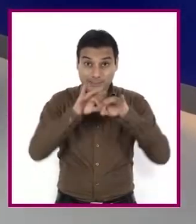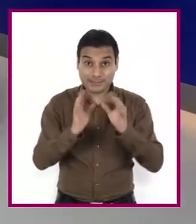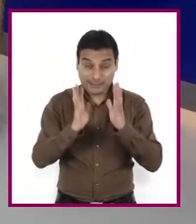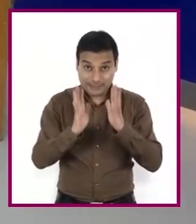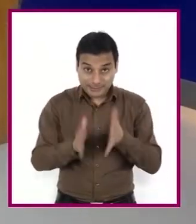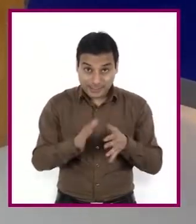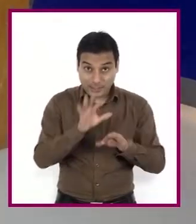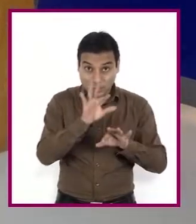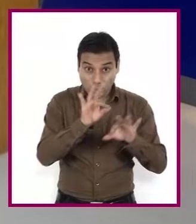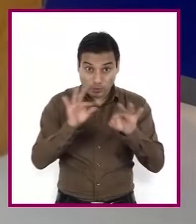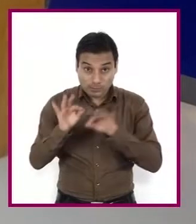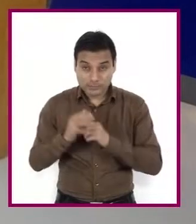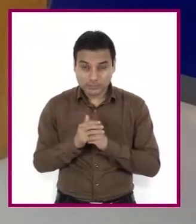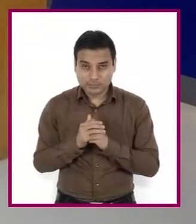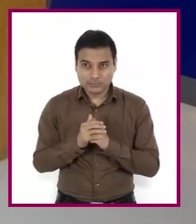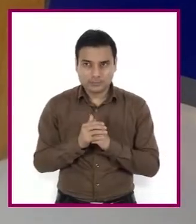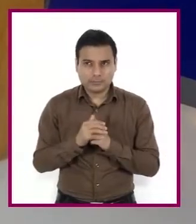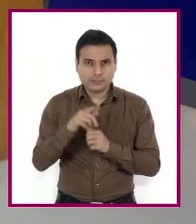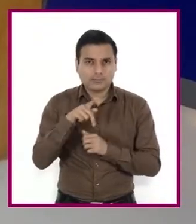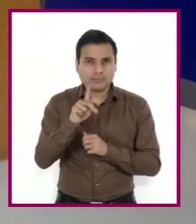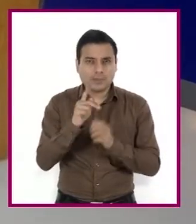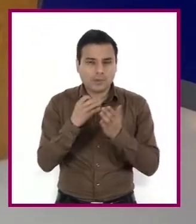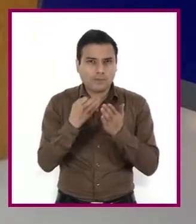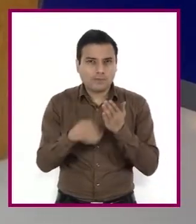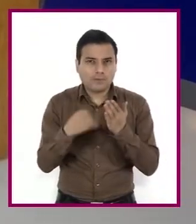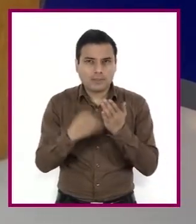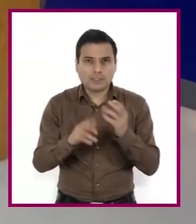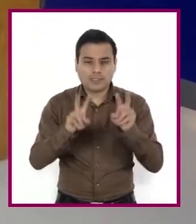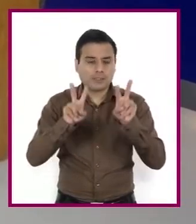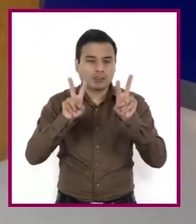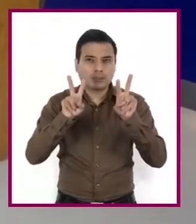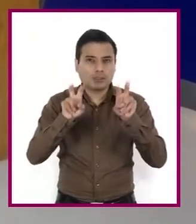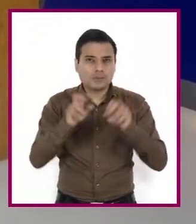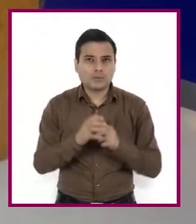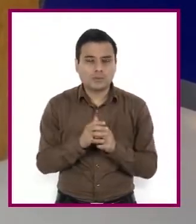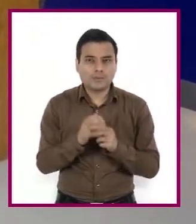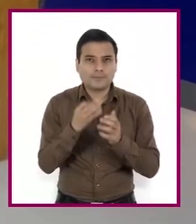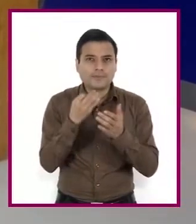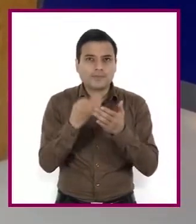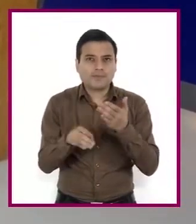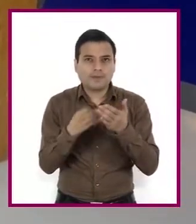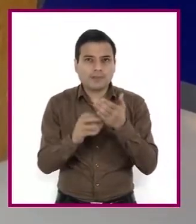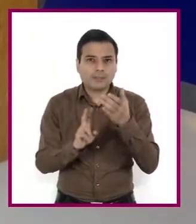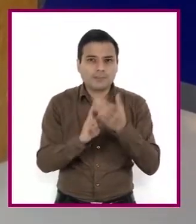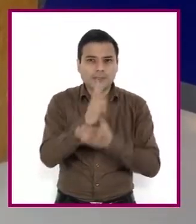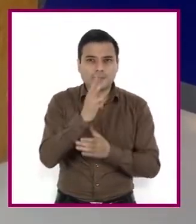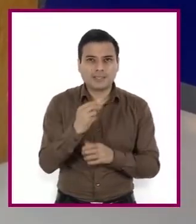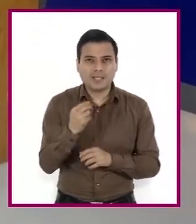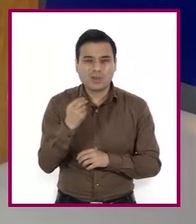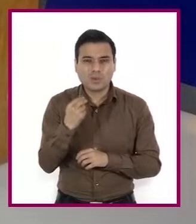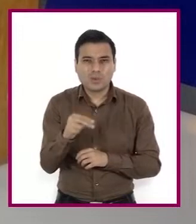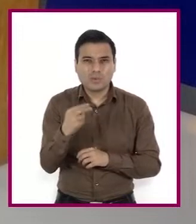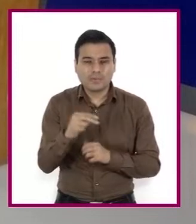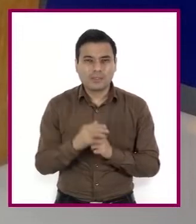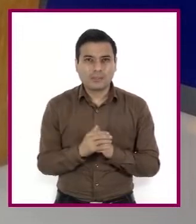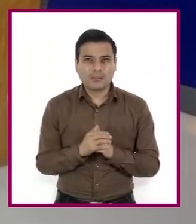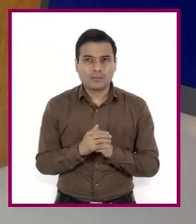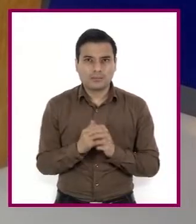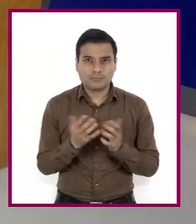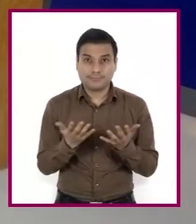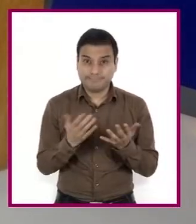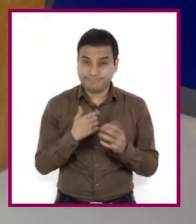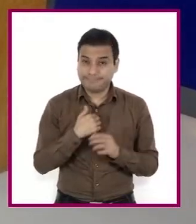das cuenta de que no tiene título, tampoco nombras a qué tipo de planta te refieres y, visto así,